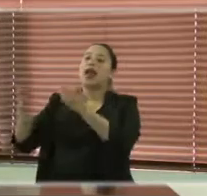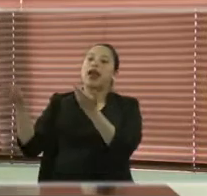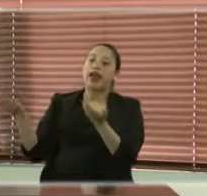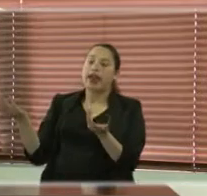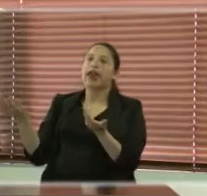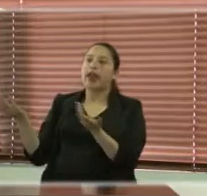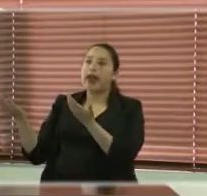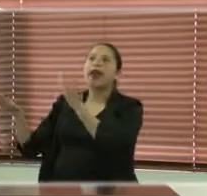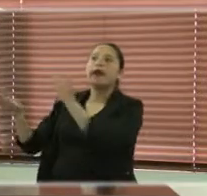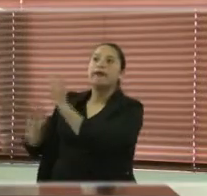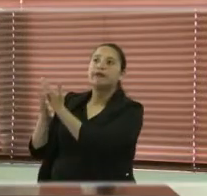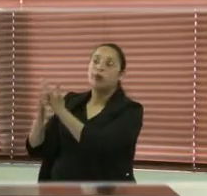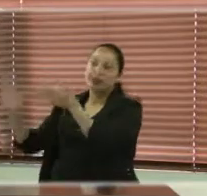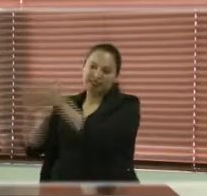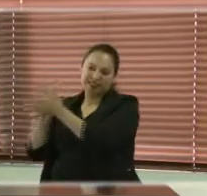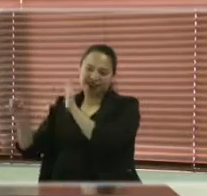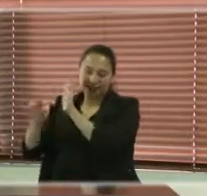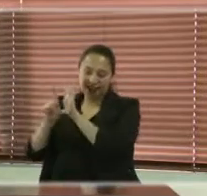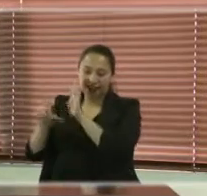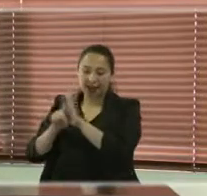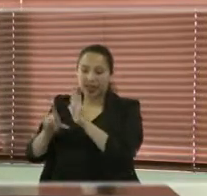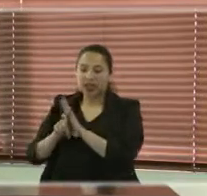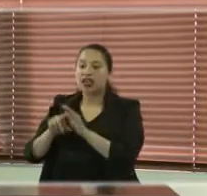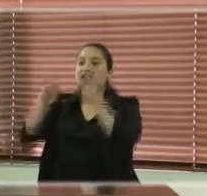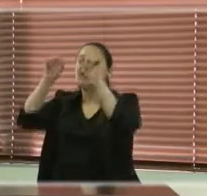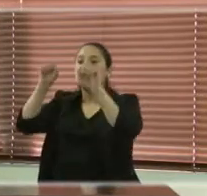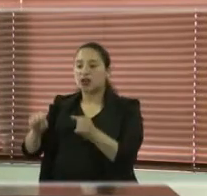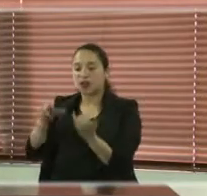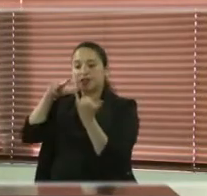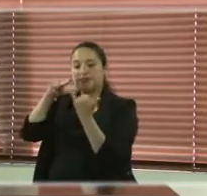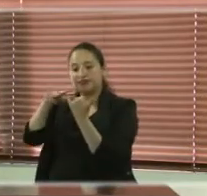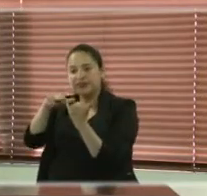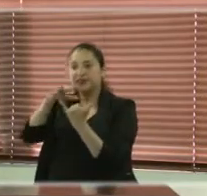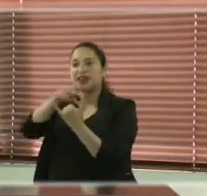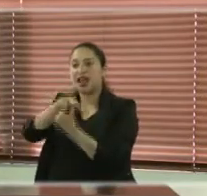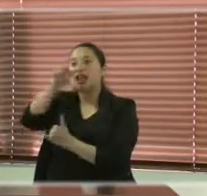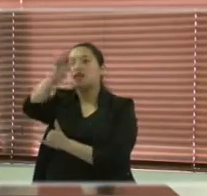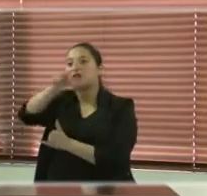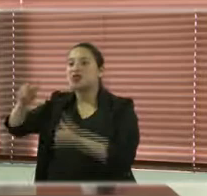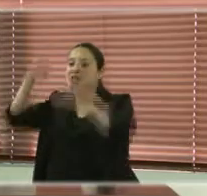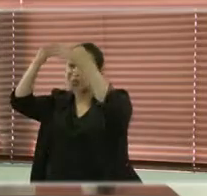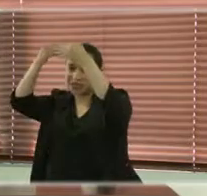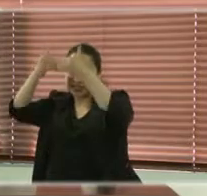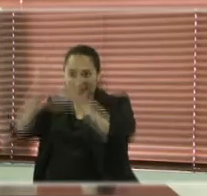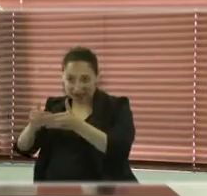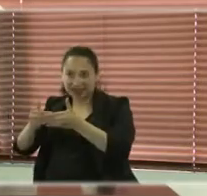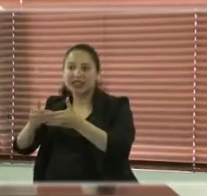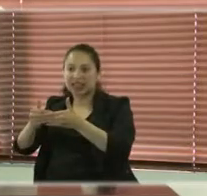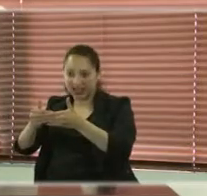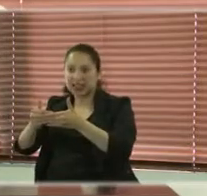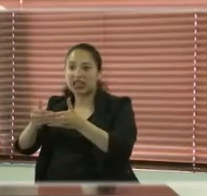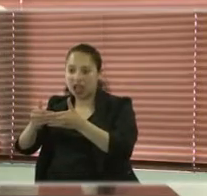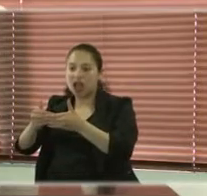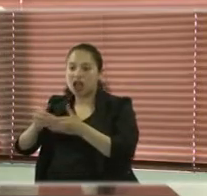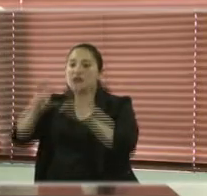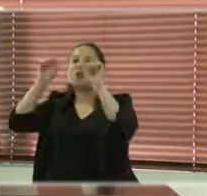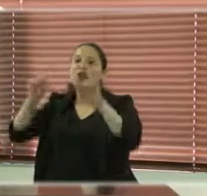intelectual O sea que bueno es bastante extraño no